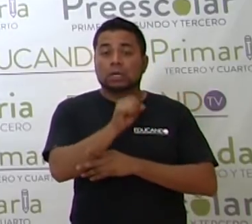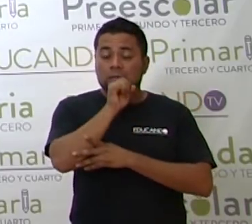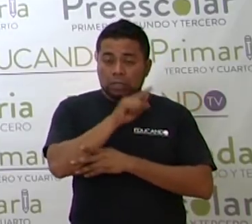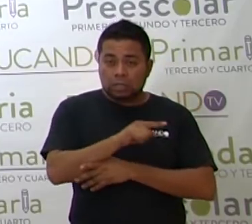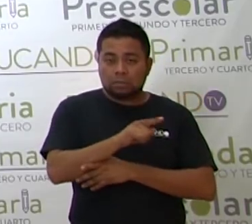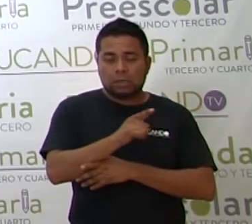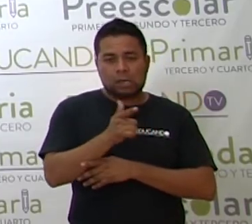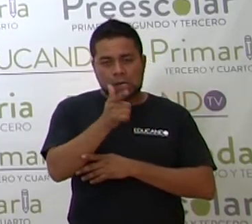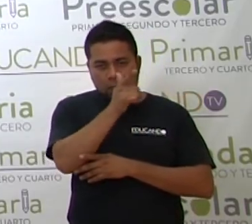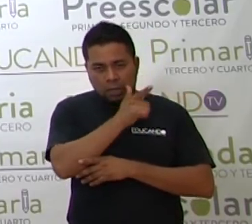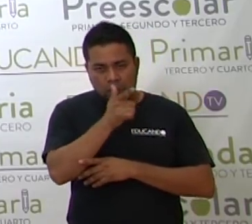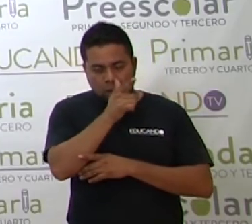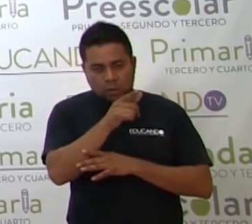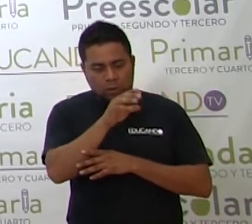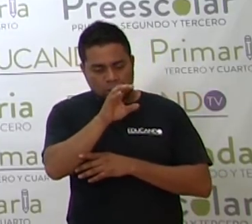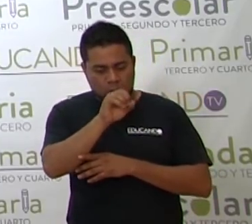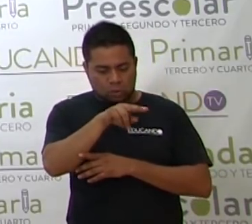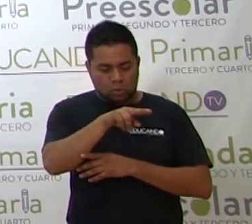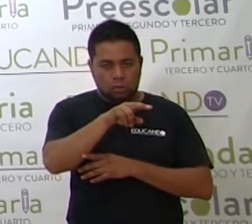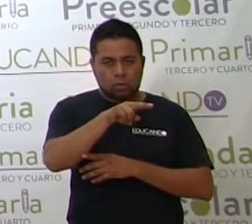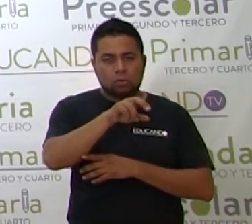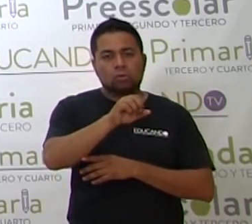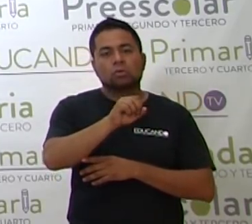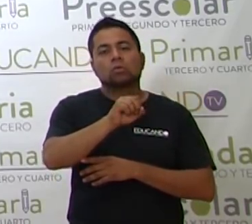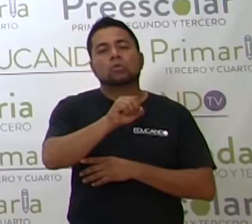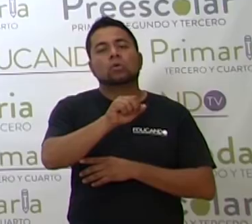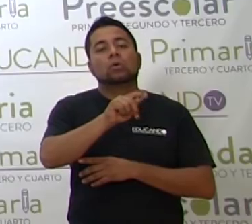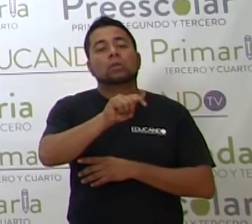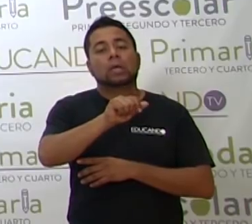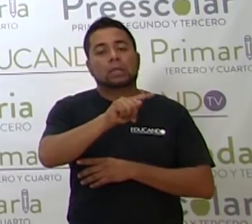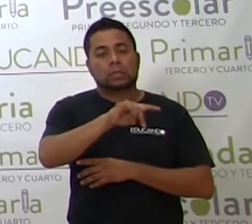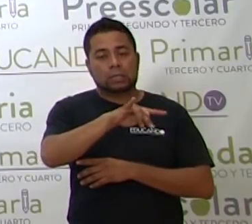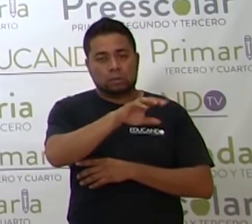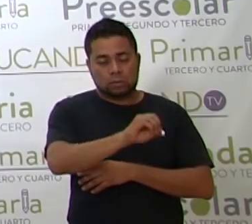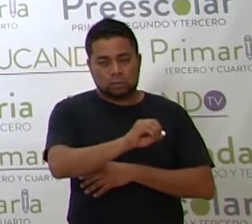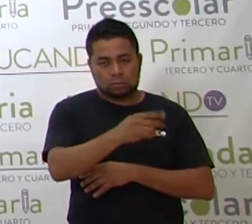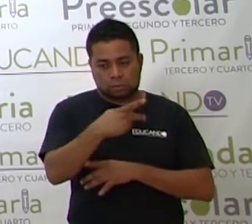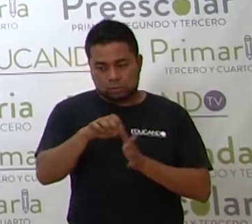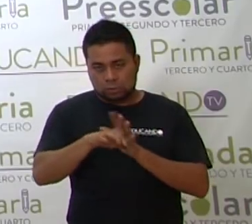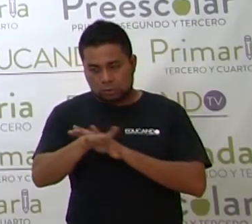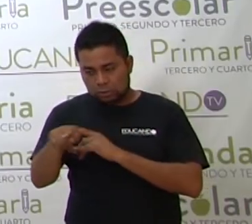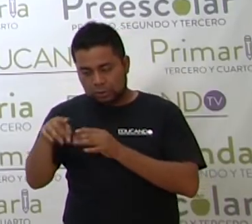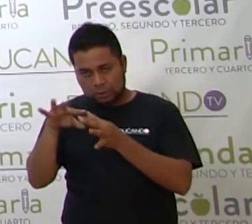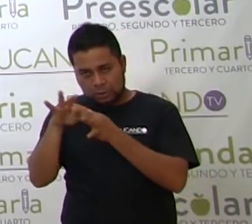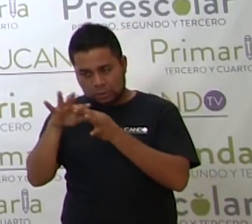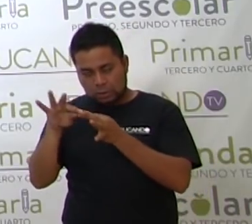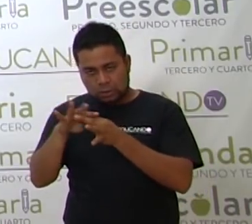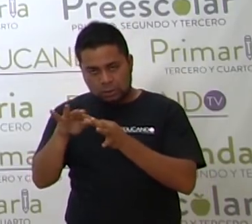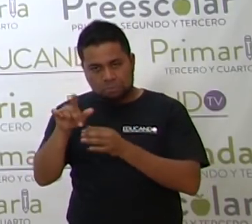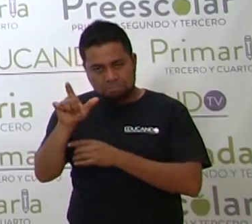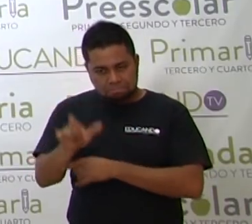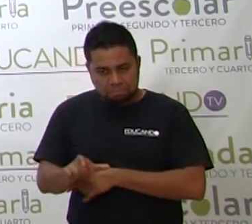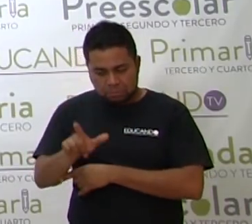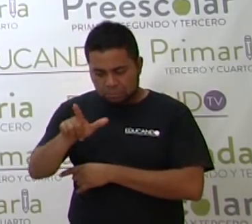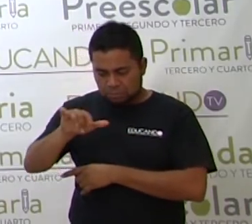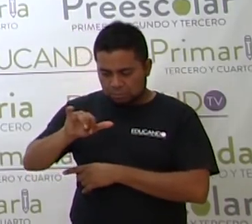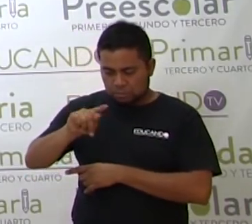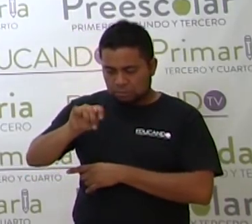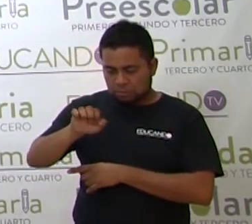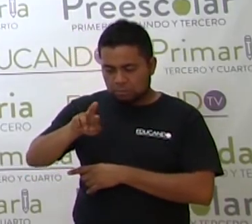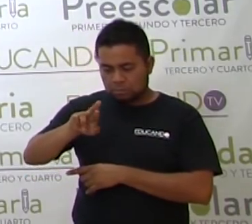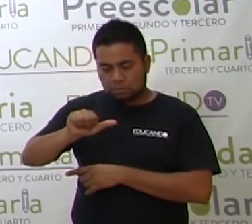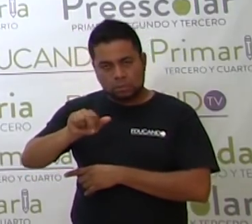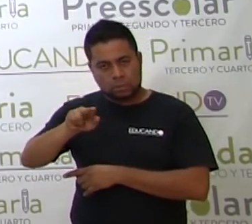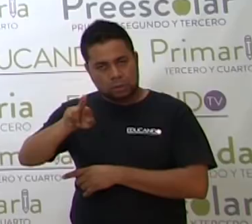el lenguaje connotativo, ¿bien? Pero en la descripción literaria consiste en